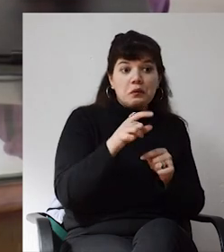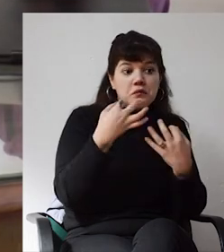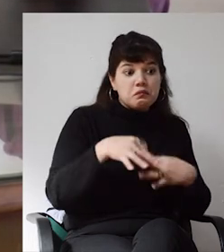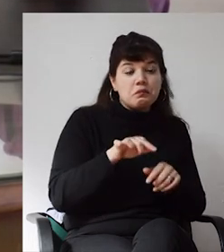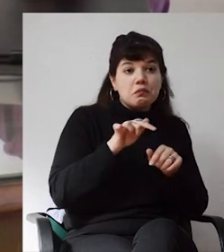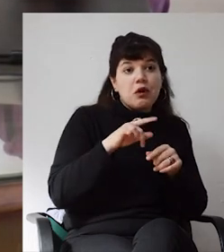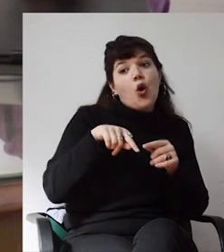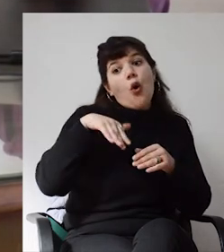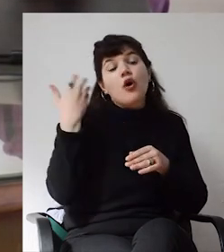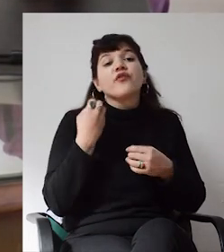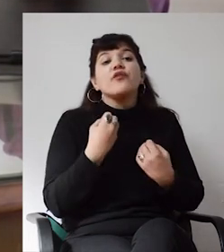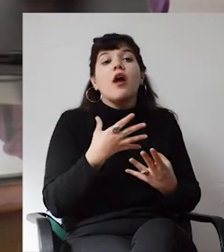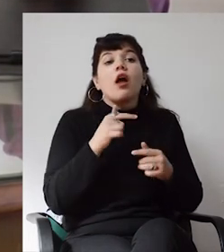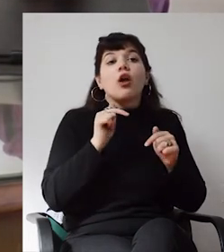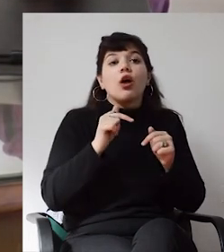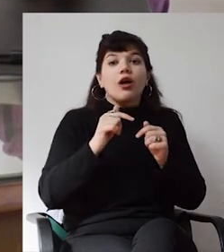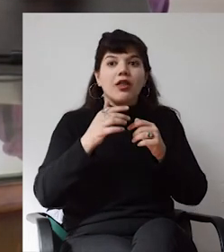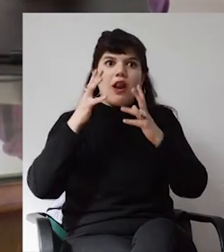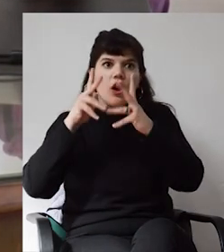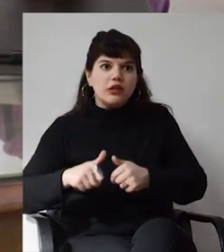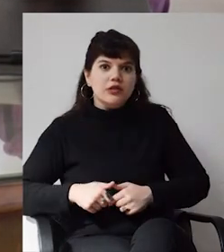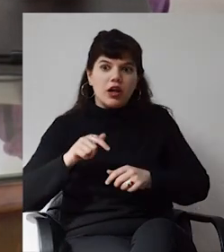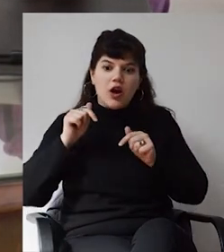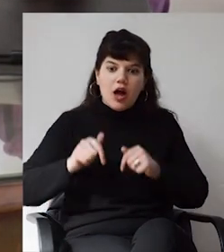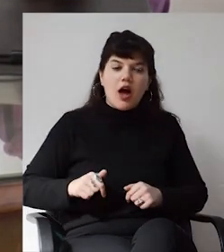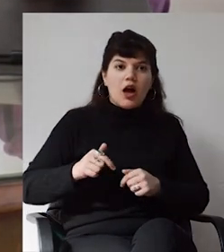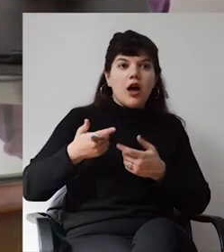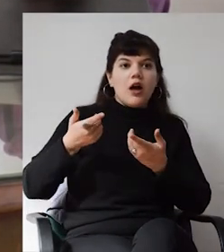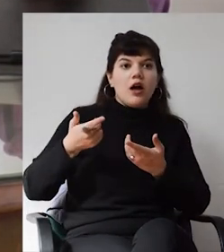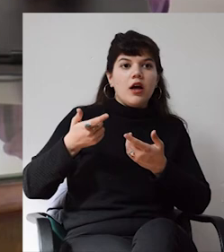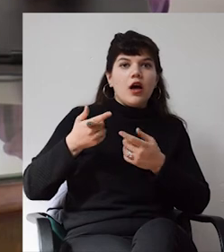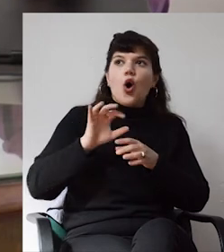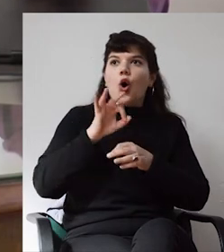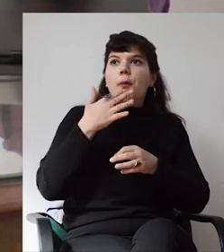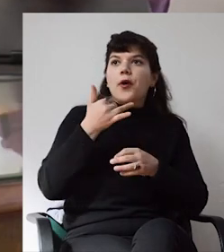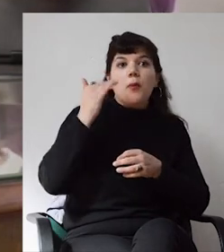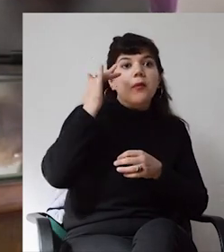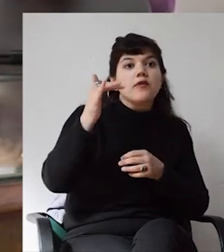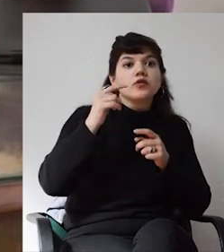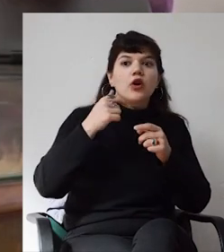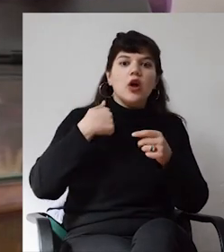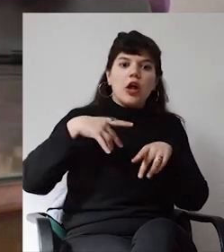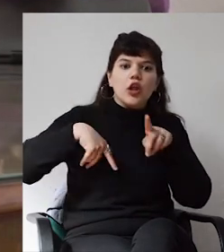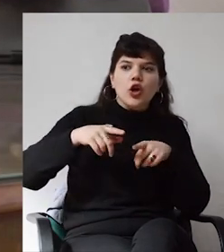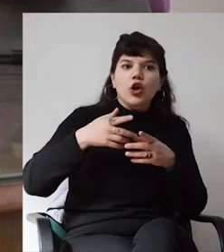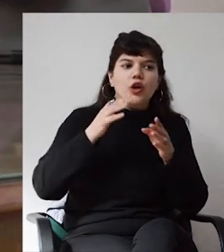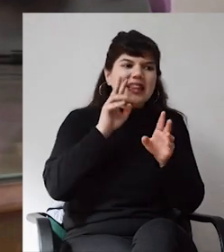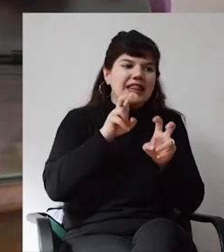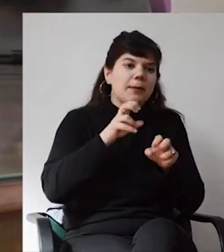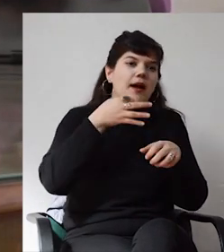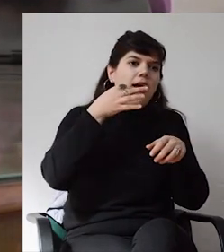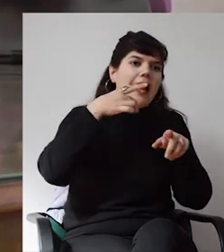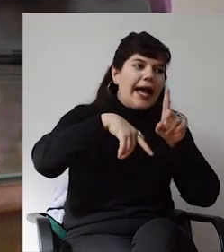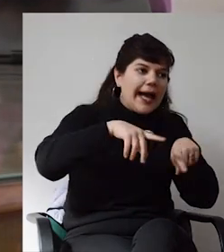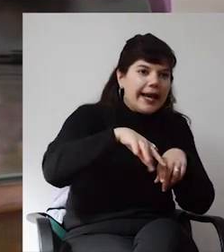Si no logramos generar otra valoración de la gestión académica, si un docente cuando dirige un instituto, o dirige una